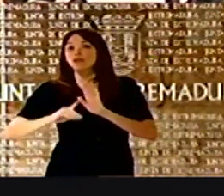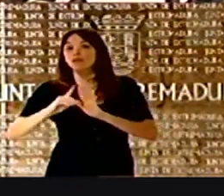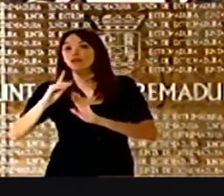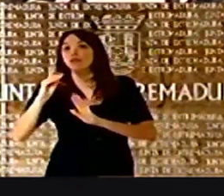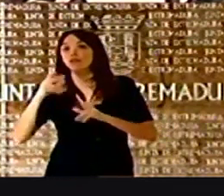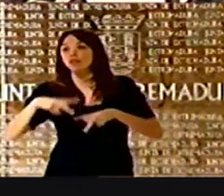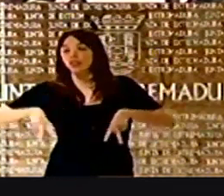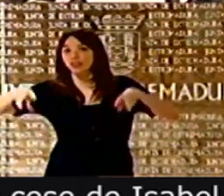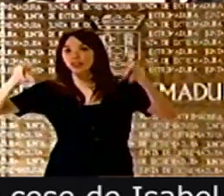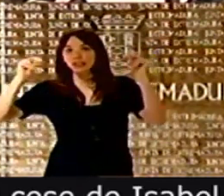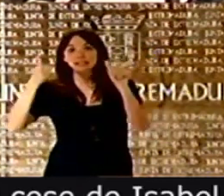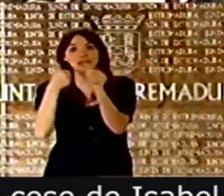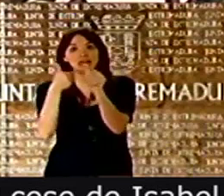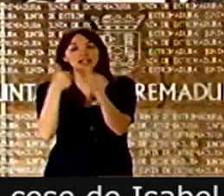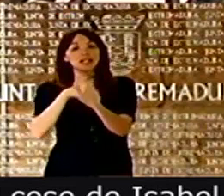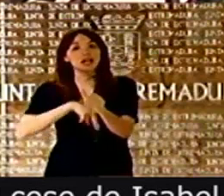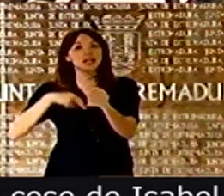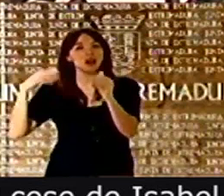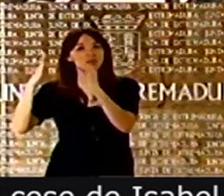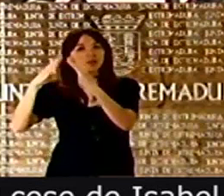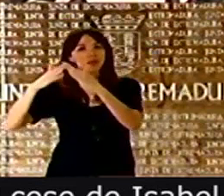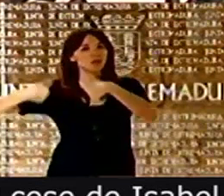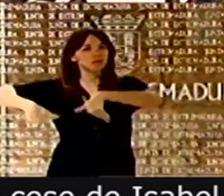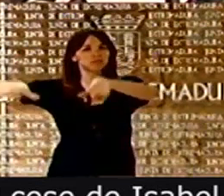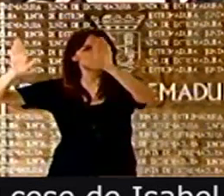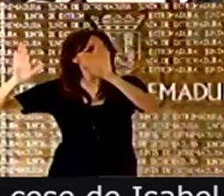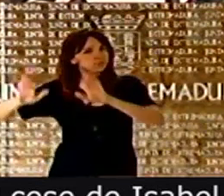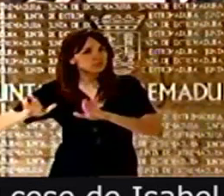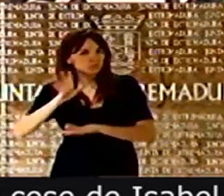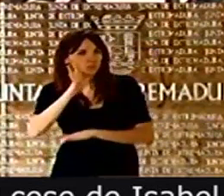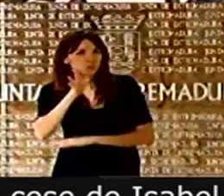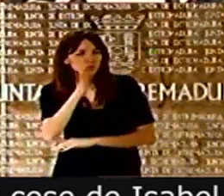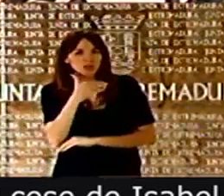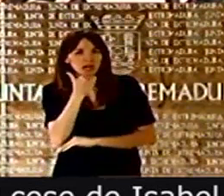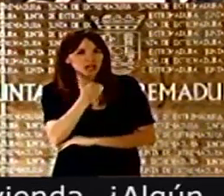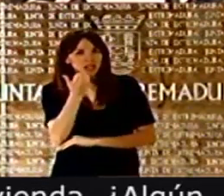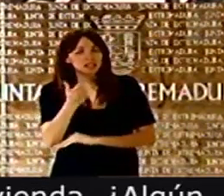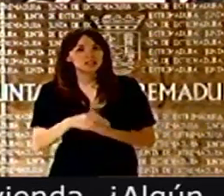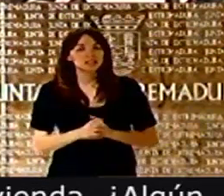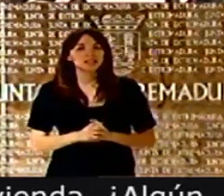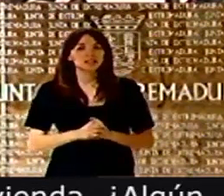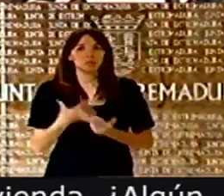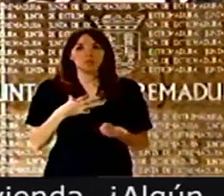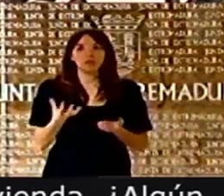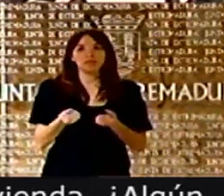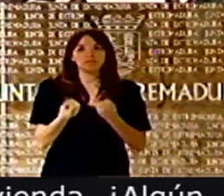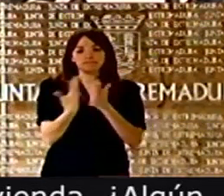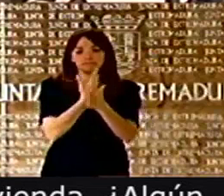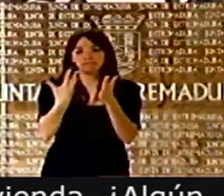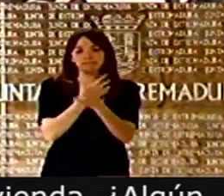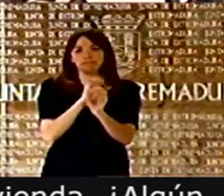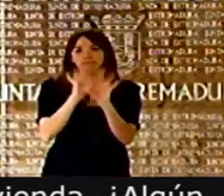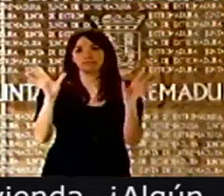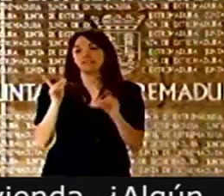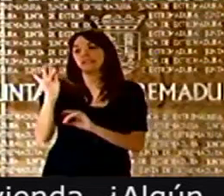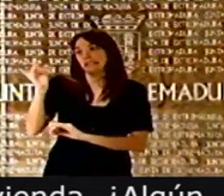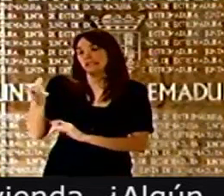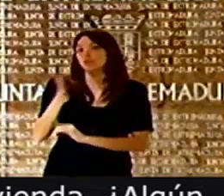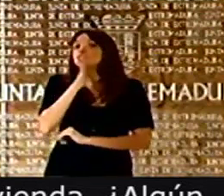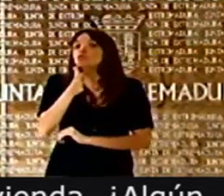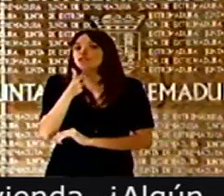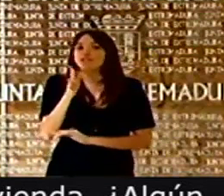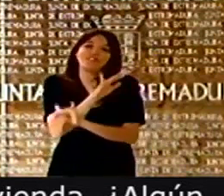general del área de vivienda. ¿Algún motivo que sí pueda trascender para esta El motivo es un motivo de felicidad,